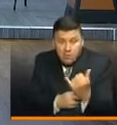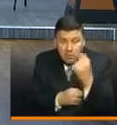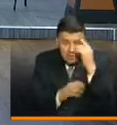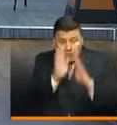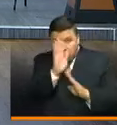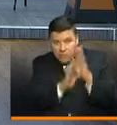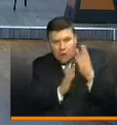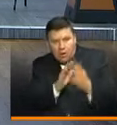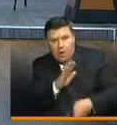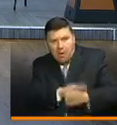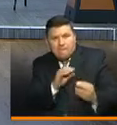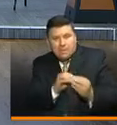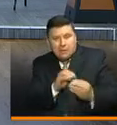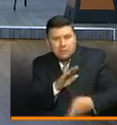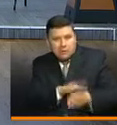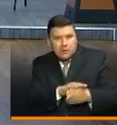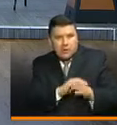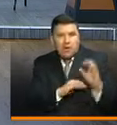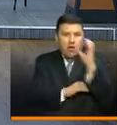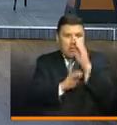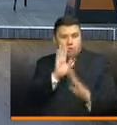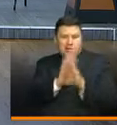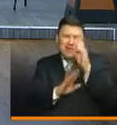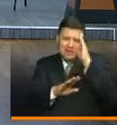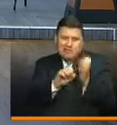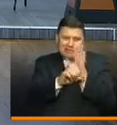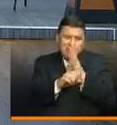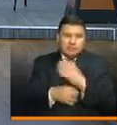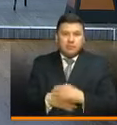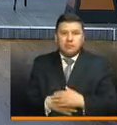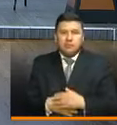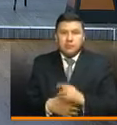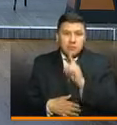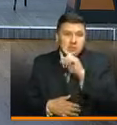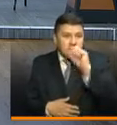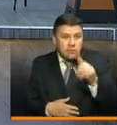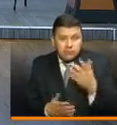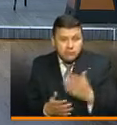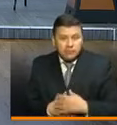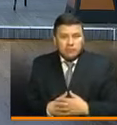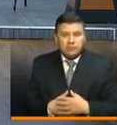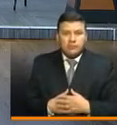emprendedores para sacar adelante el país en el marco de esta pandemia?